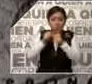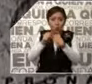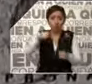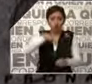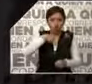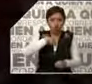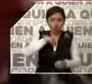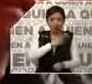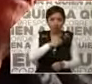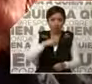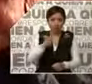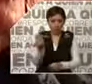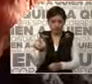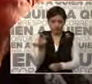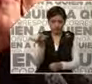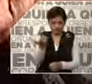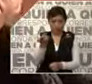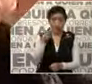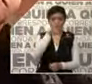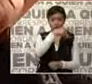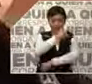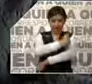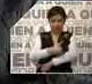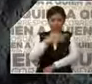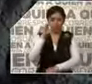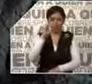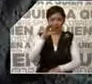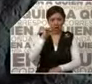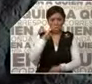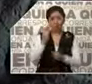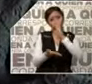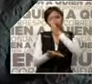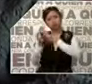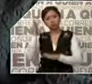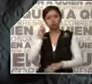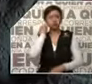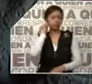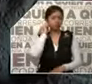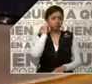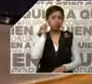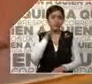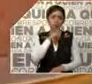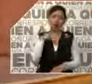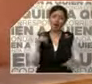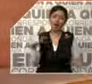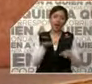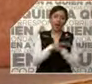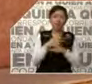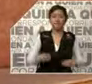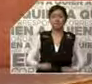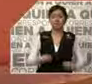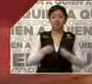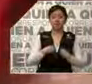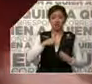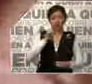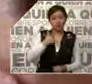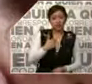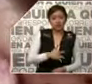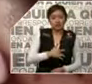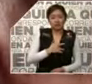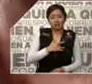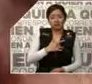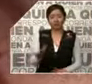ella. La familia Ocampo Oliver se mudó a Ensenada, Baja California, con el fin de rehacer su vida después del dolor que dejó